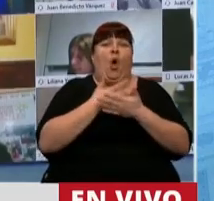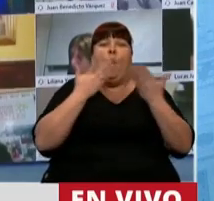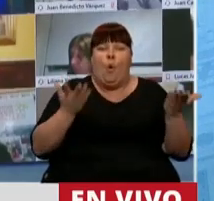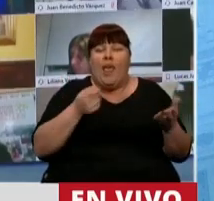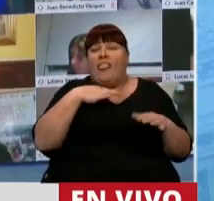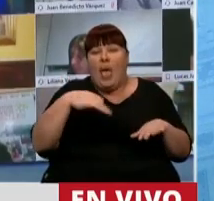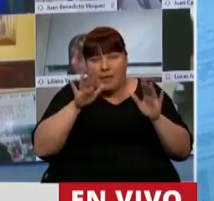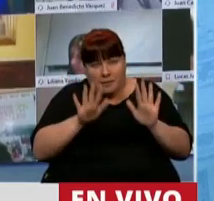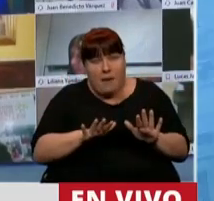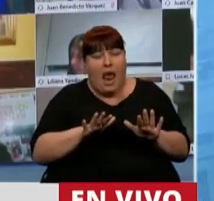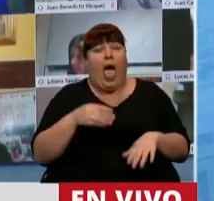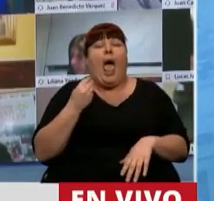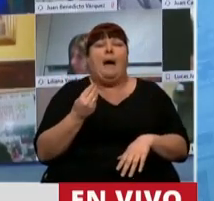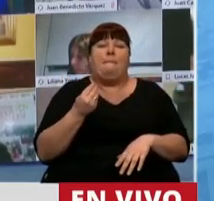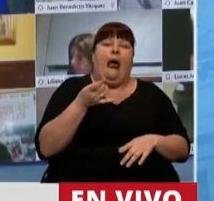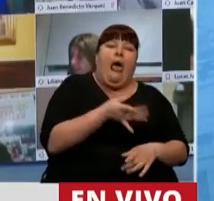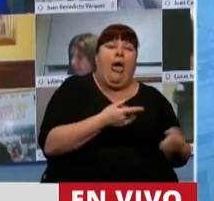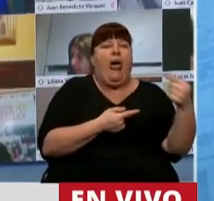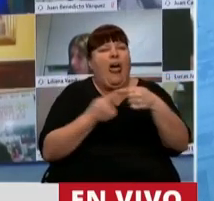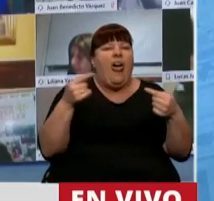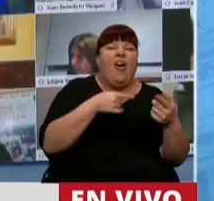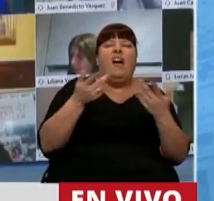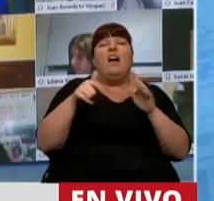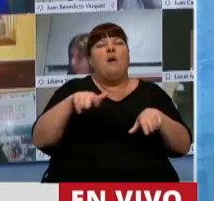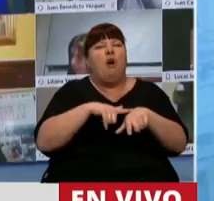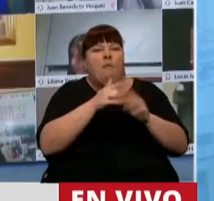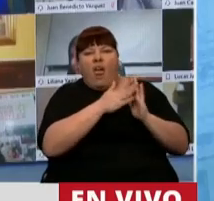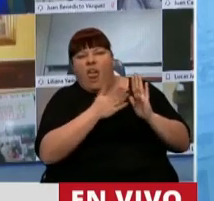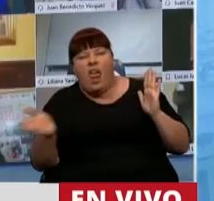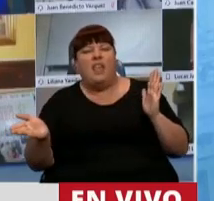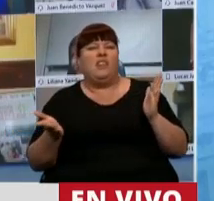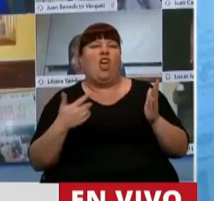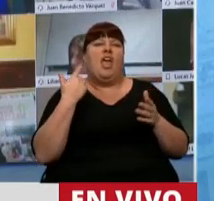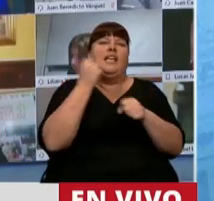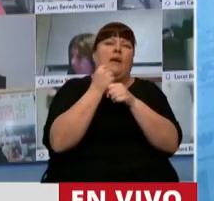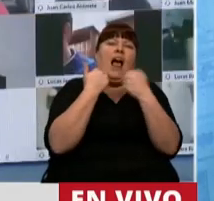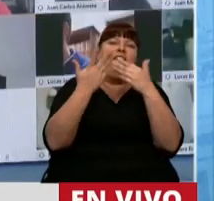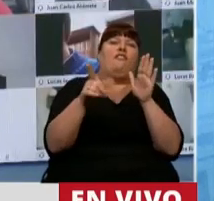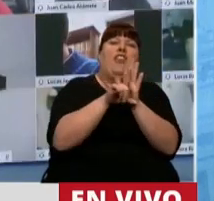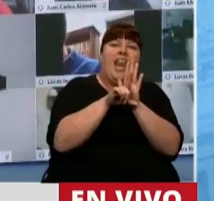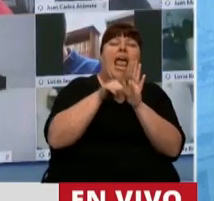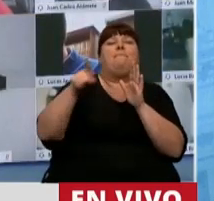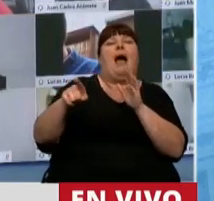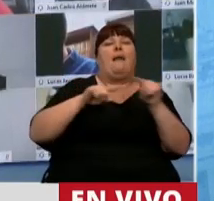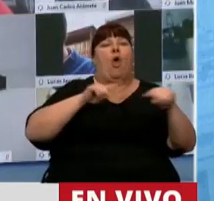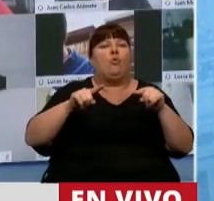si hay que esperar para las chicanas, para atravesar este momento y legislar a favor de nuestros